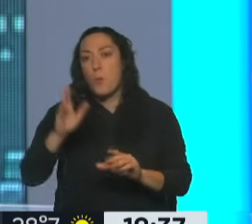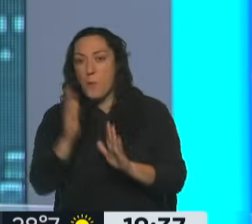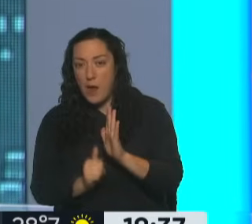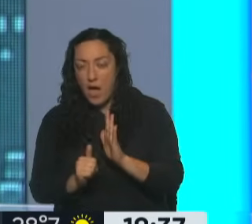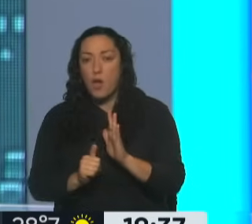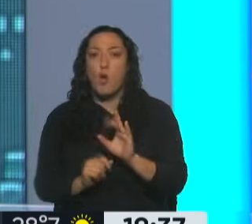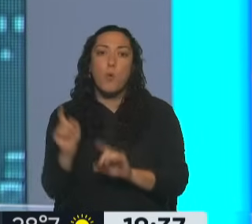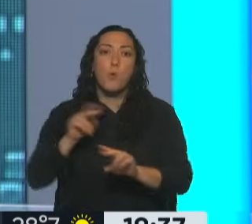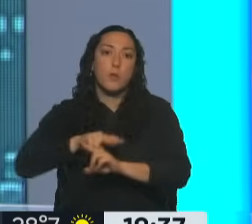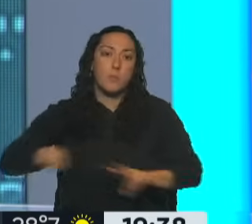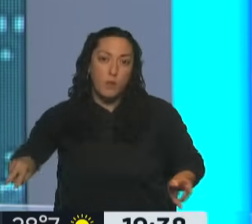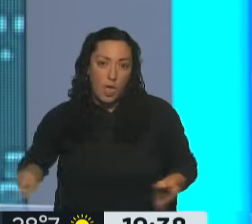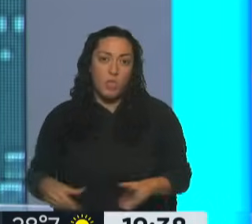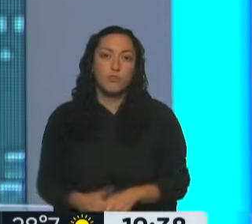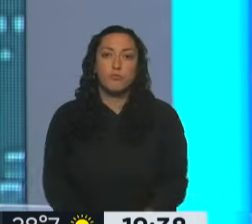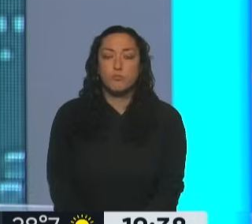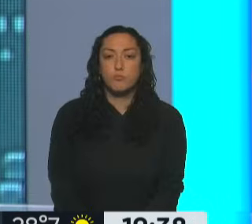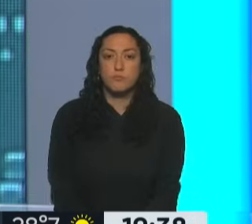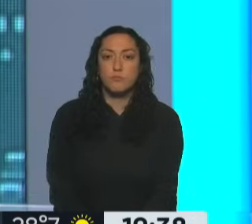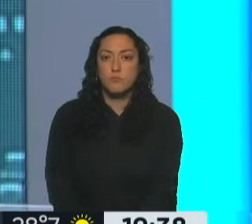otros impugnados. Pero sí,